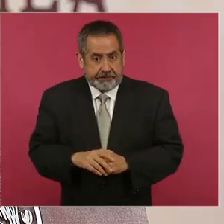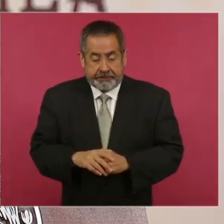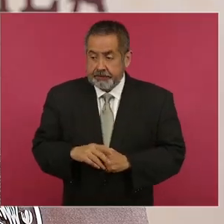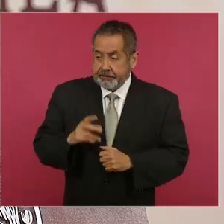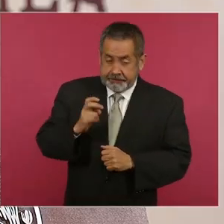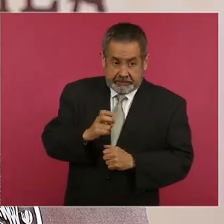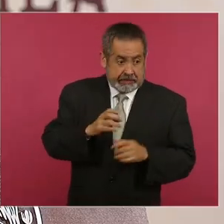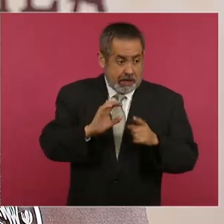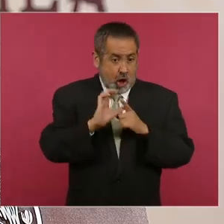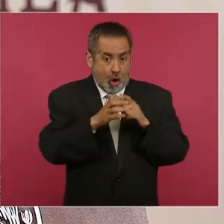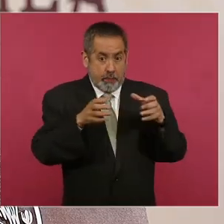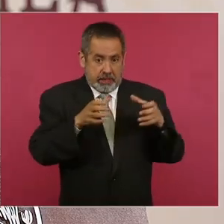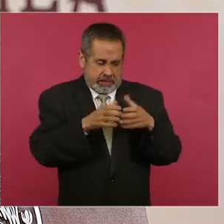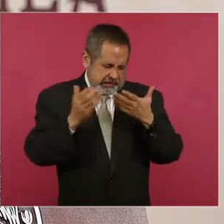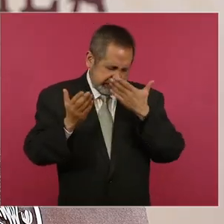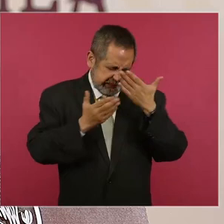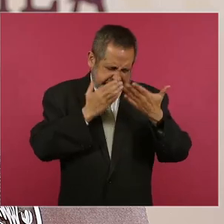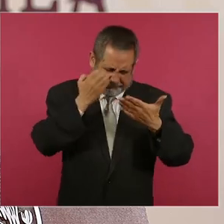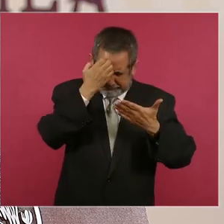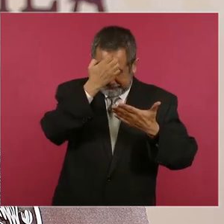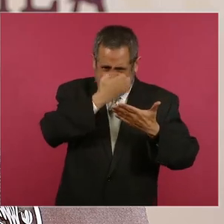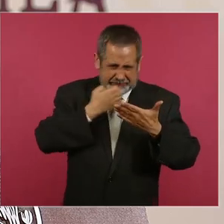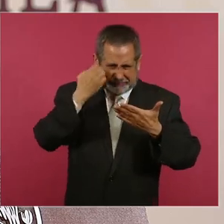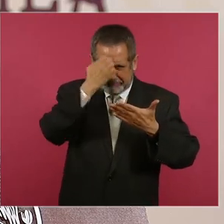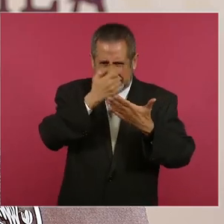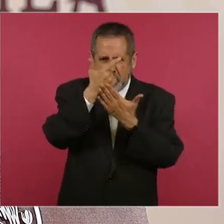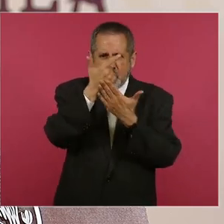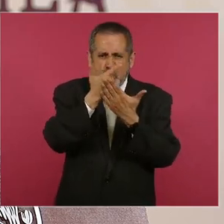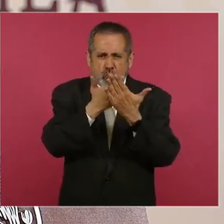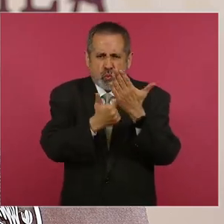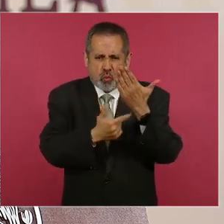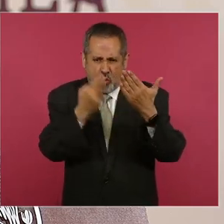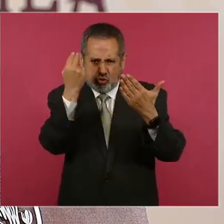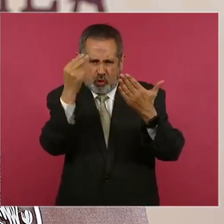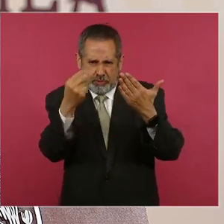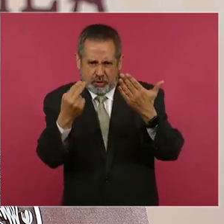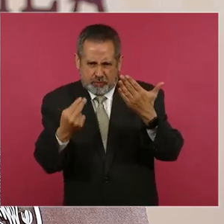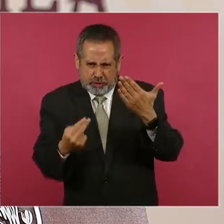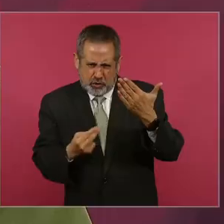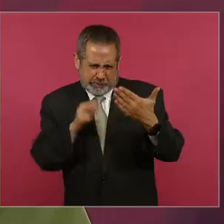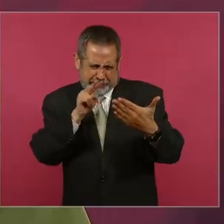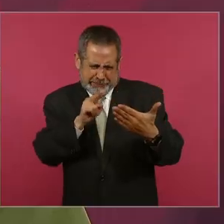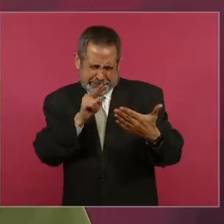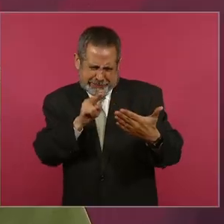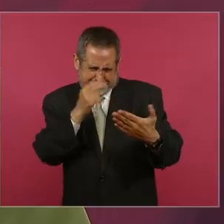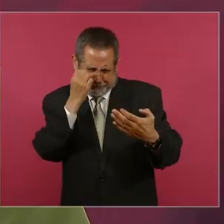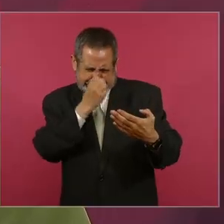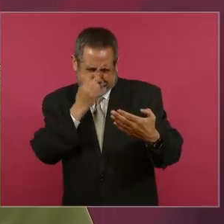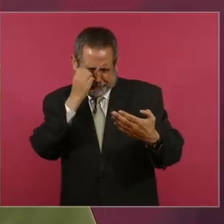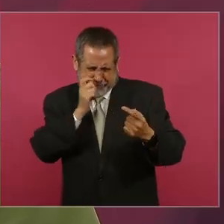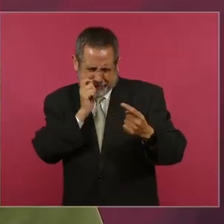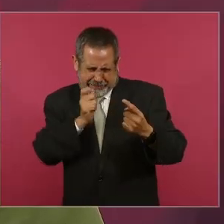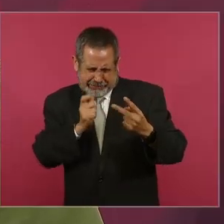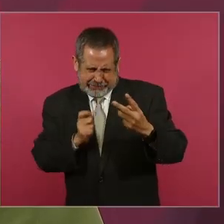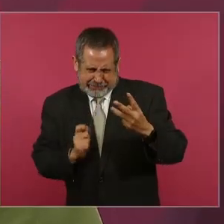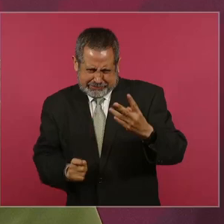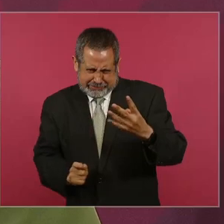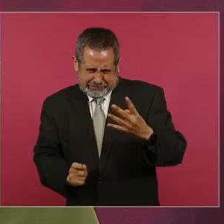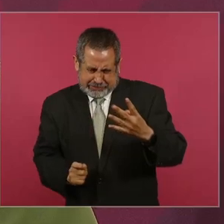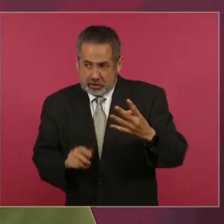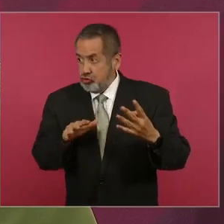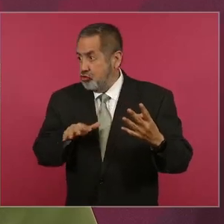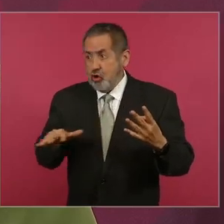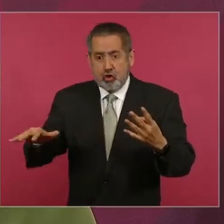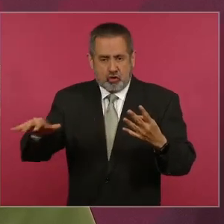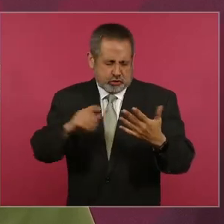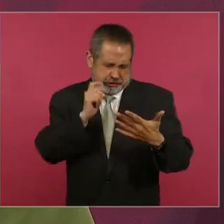comité analiza a todos los elementos que participan en esa promoción superior, que